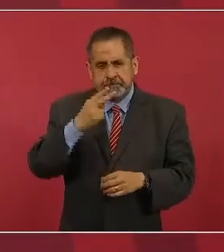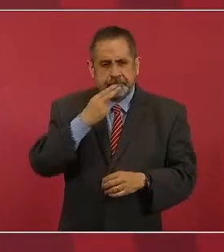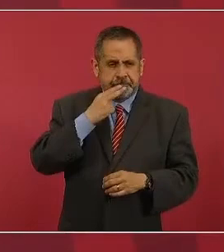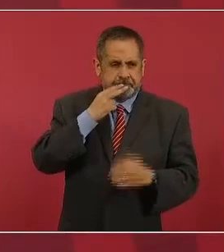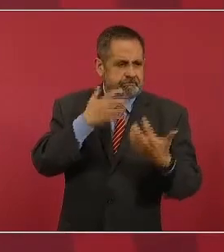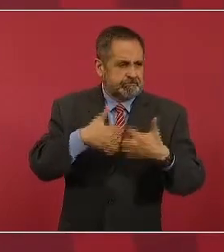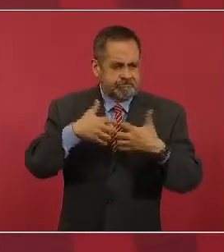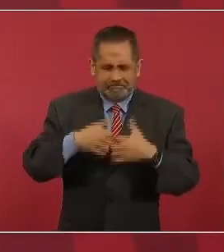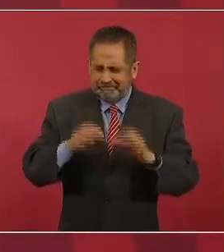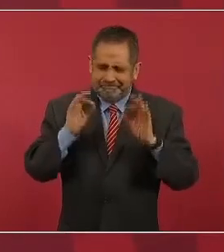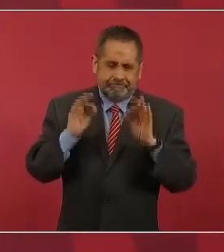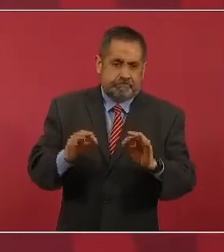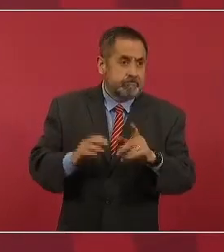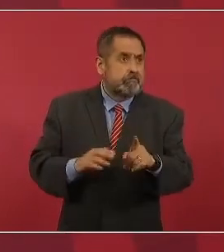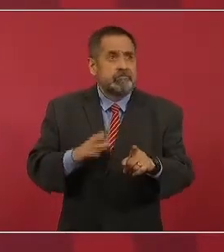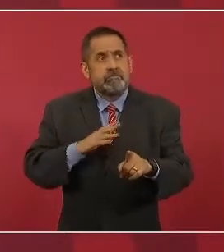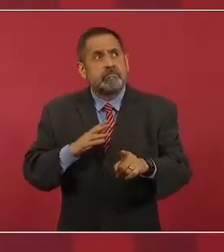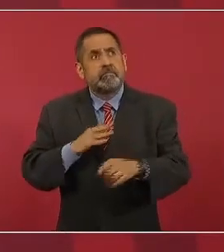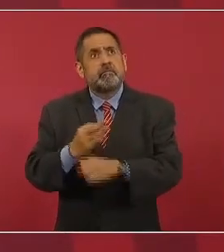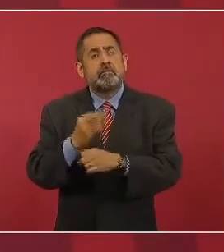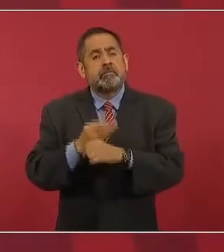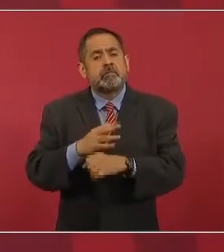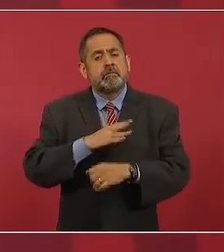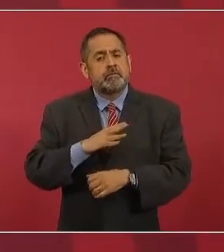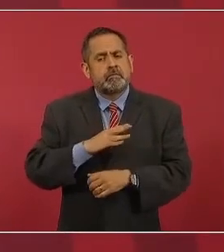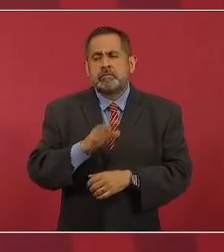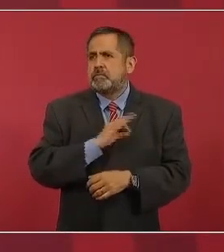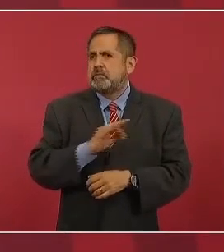funcionando. Ya tenemos ahora